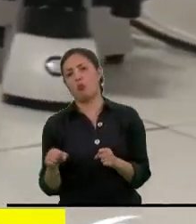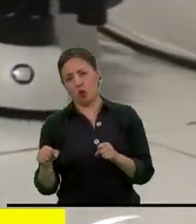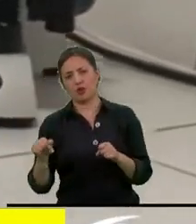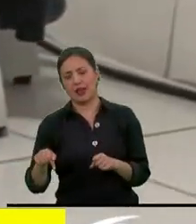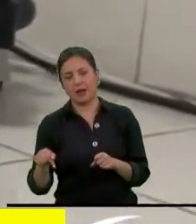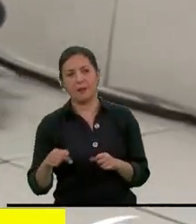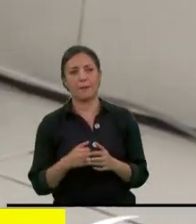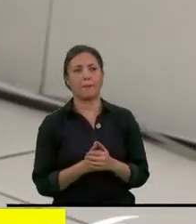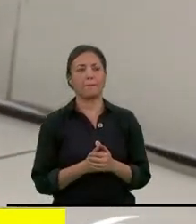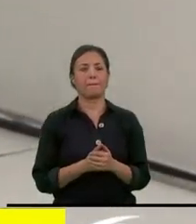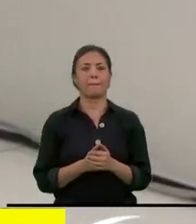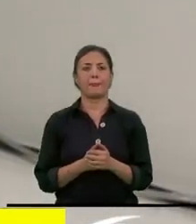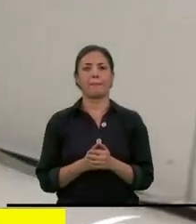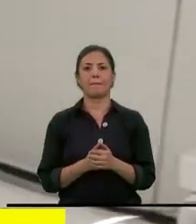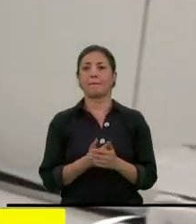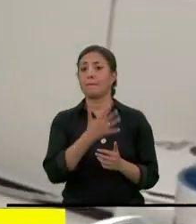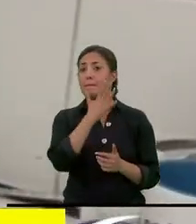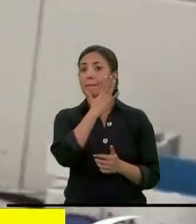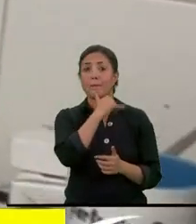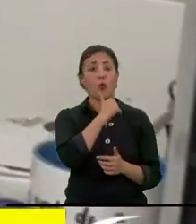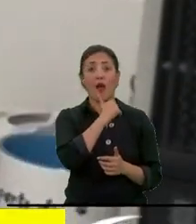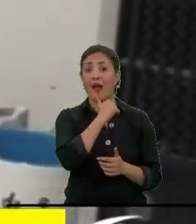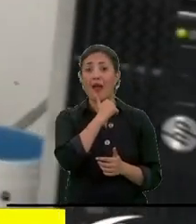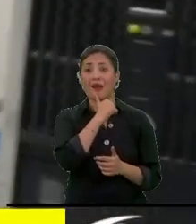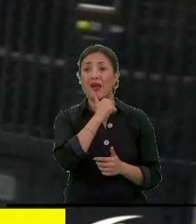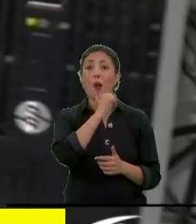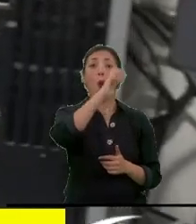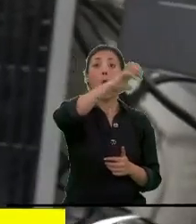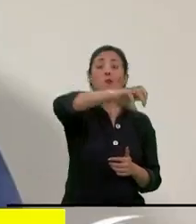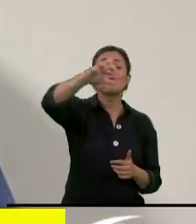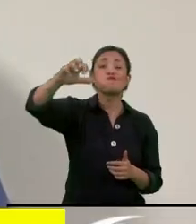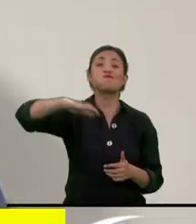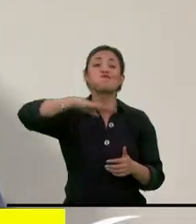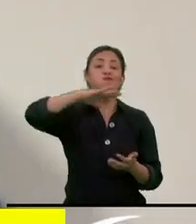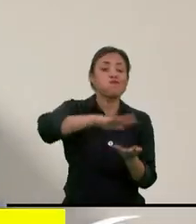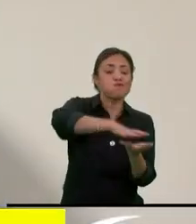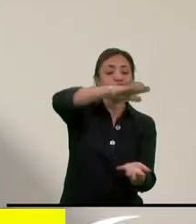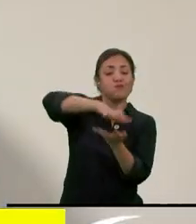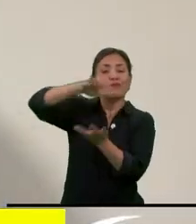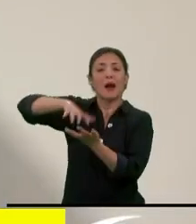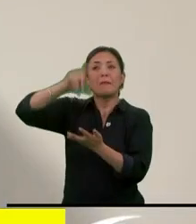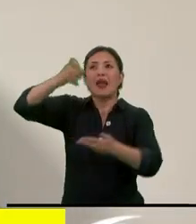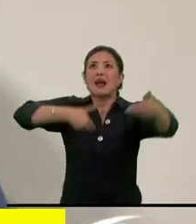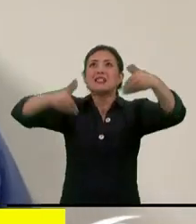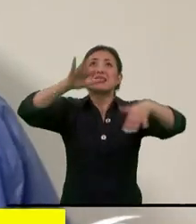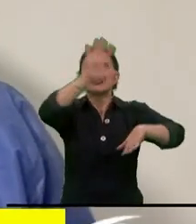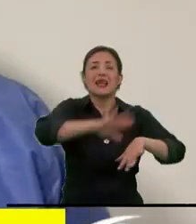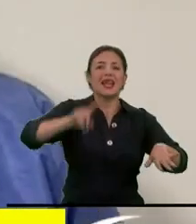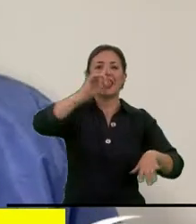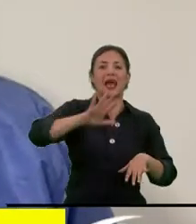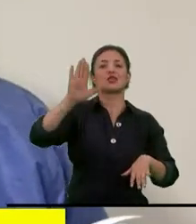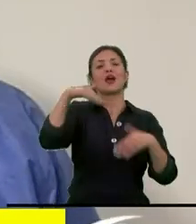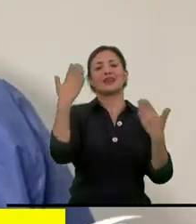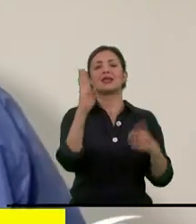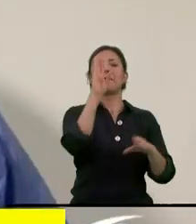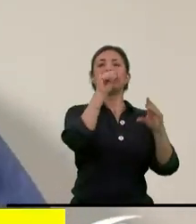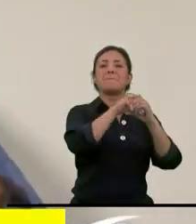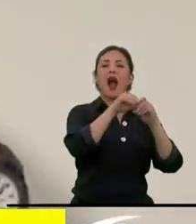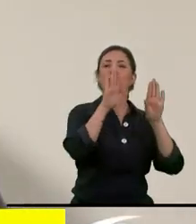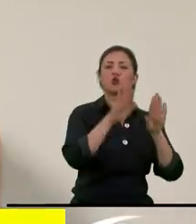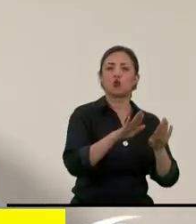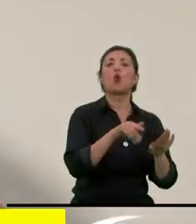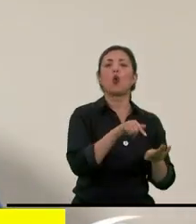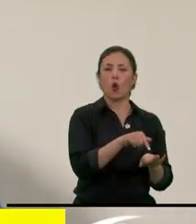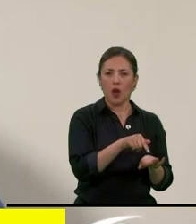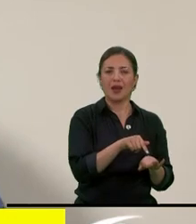de Bogotá. No existen suficientes unidades de sangre para la demanda a nivel nacional. Por eso los bancos de sangre